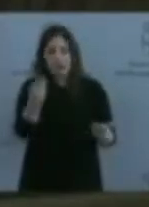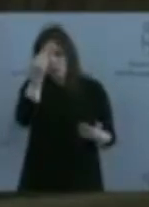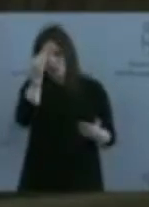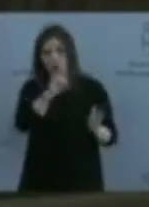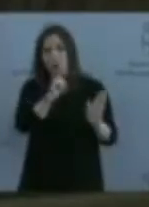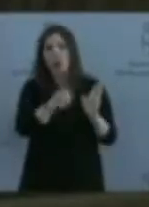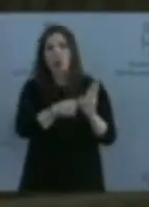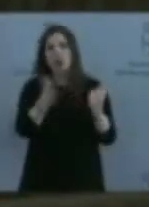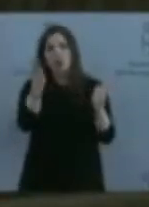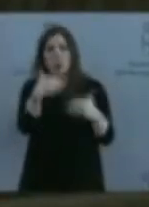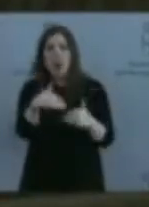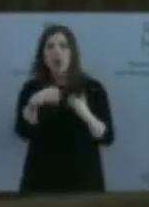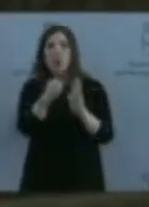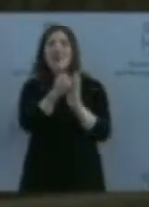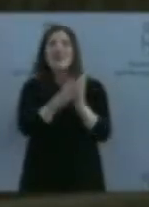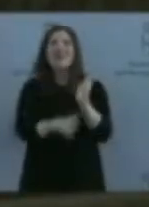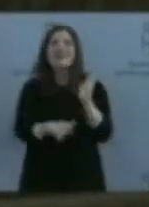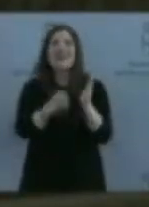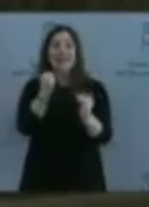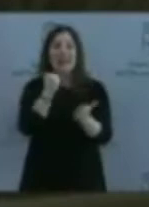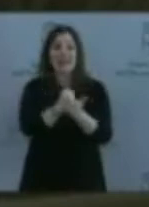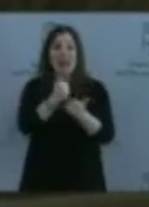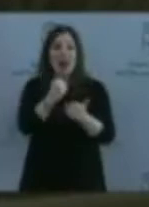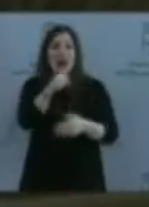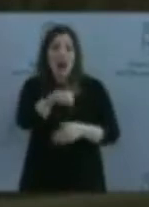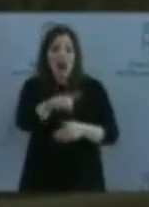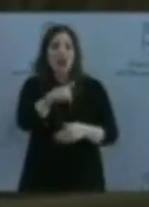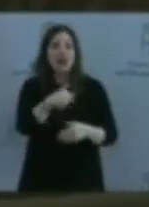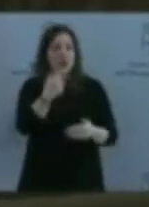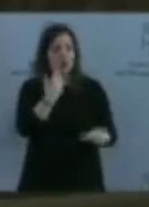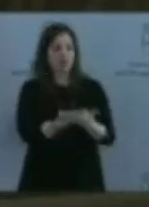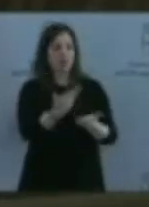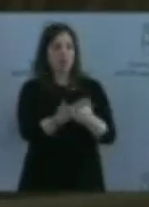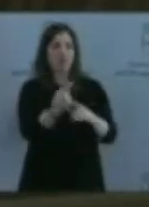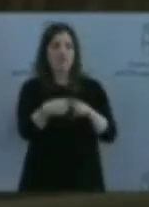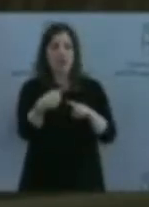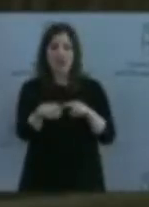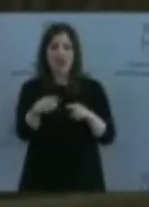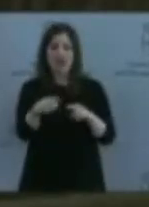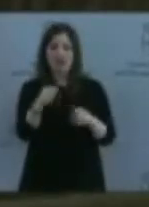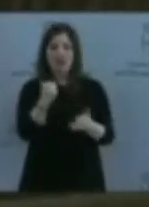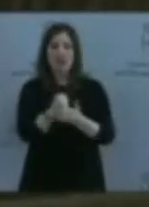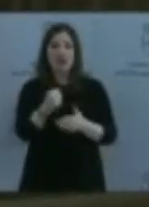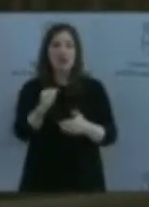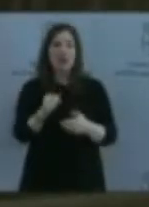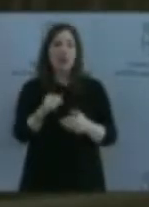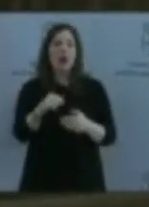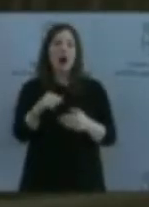figuran bienes registrados de Nava, un cementerio, la iglesia parroquial de